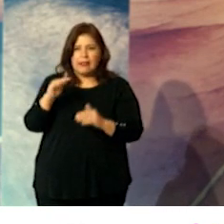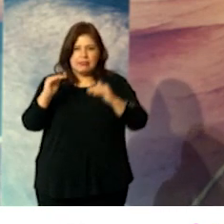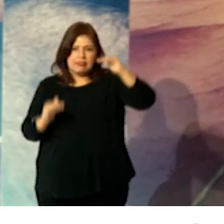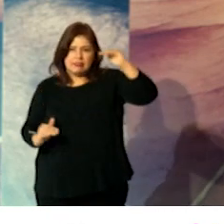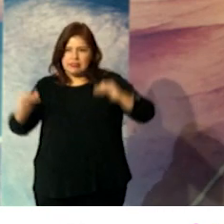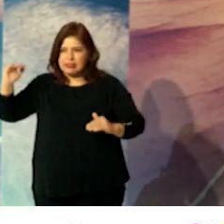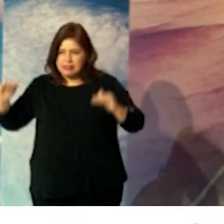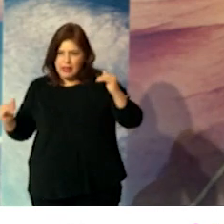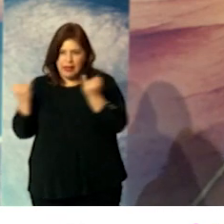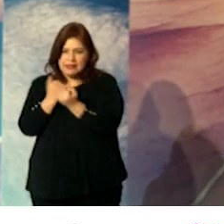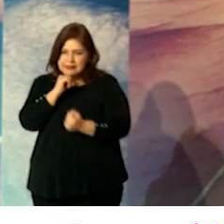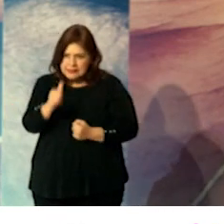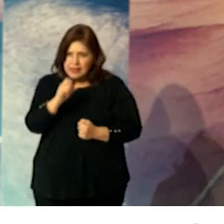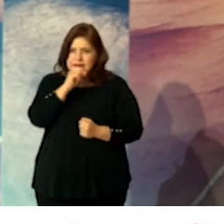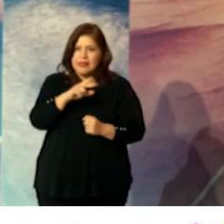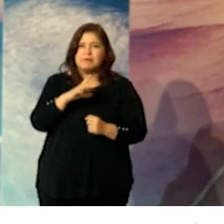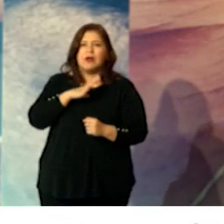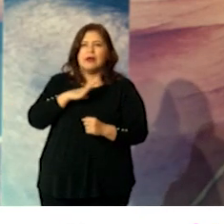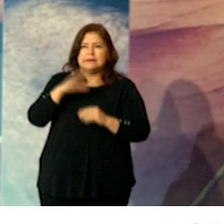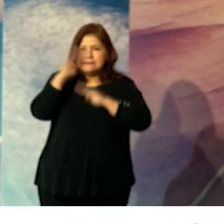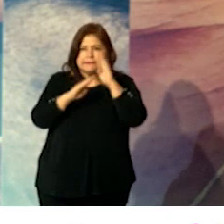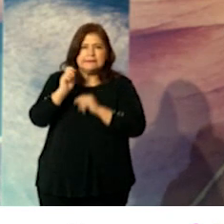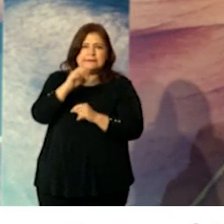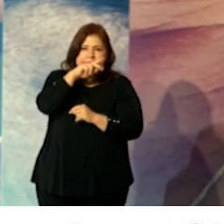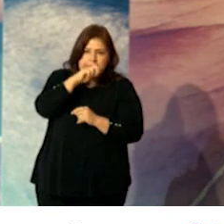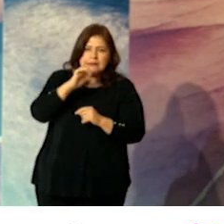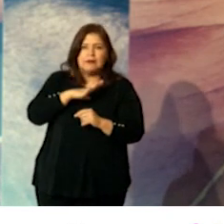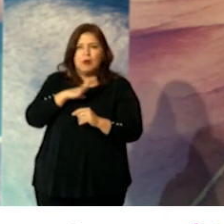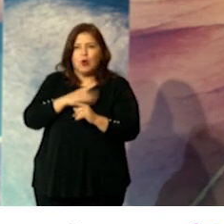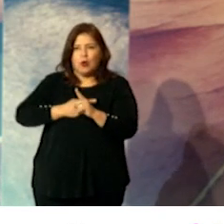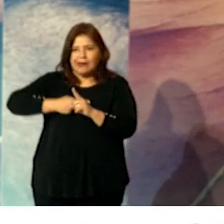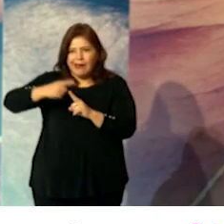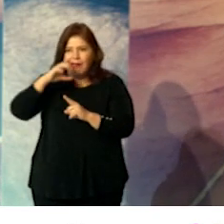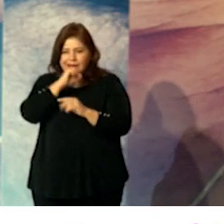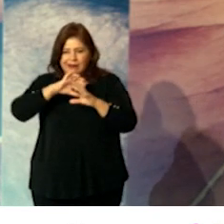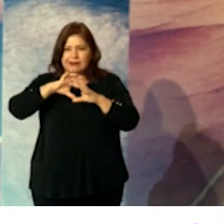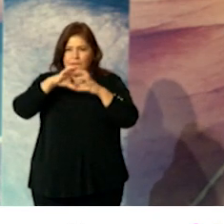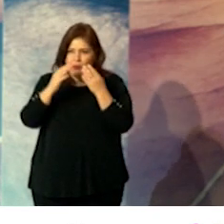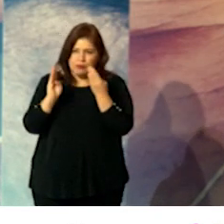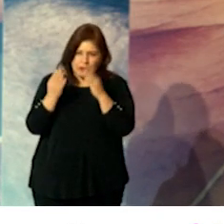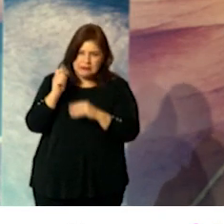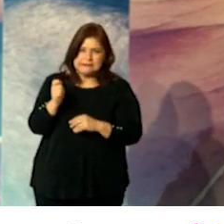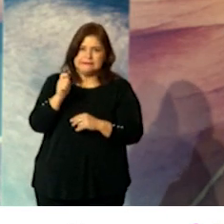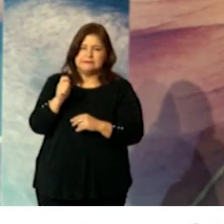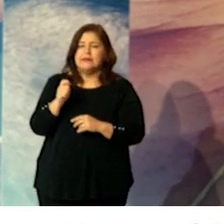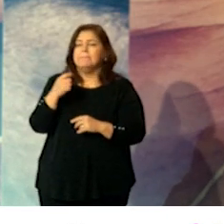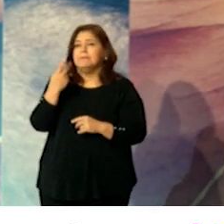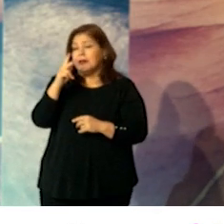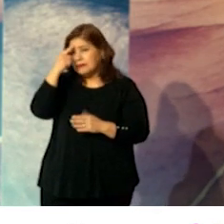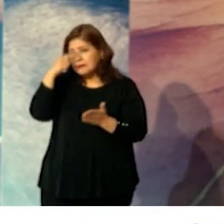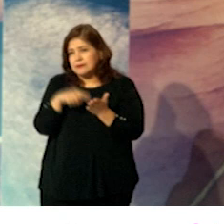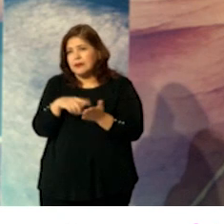es la crisis climática, pérdida de biodiversidad, las crisis ambientales en general. Y creo que hay